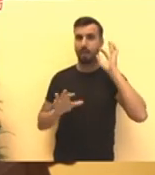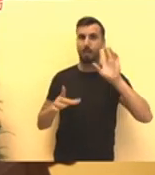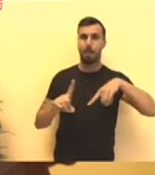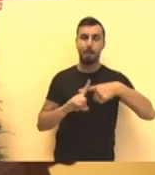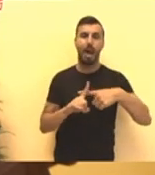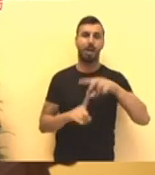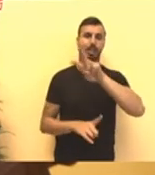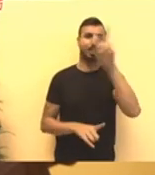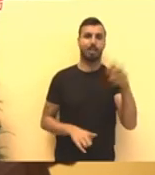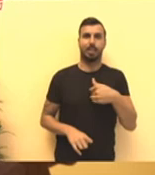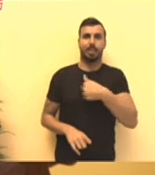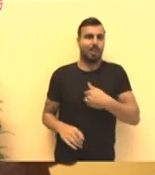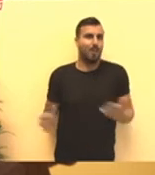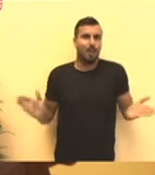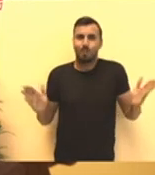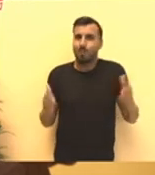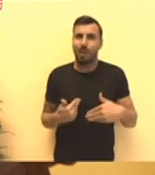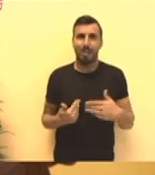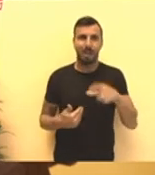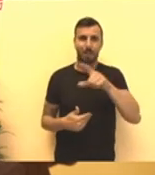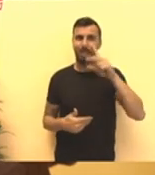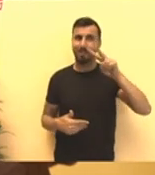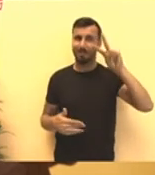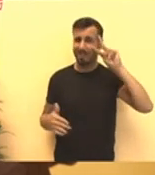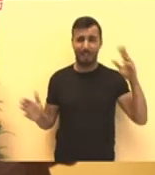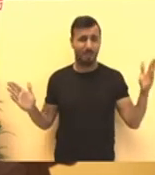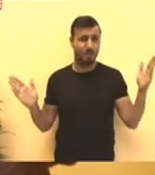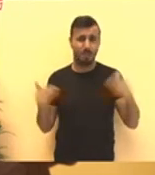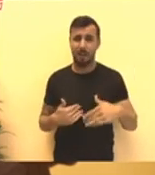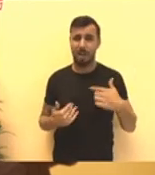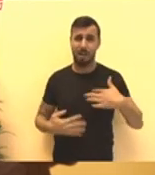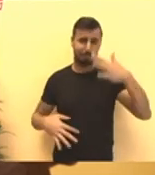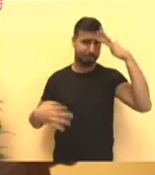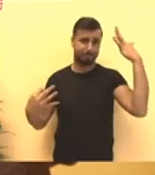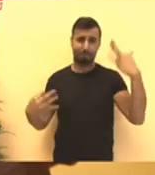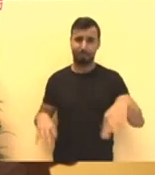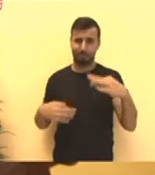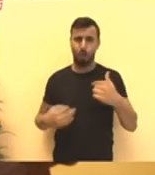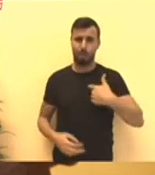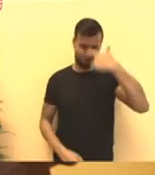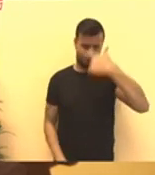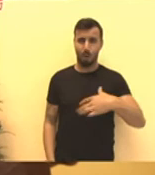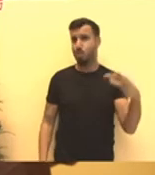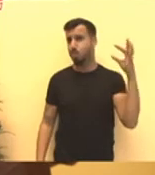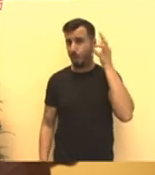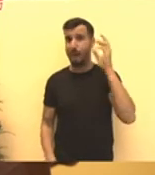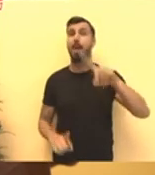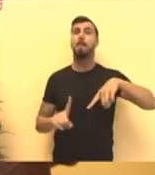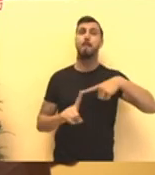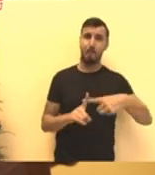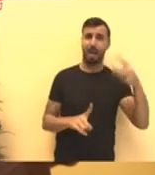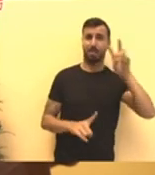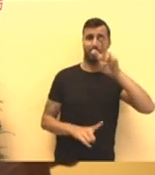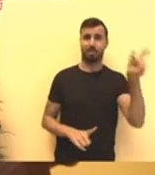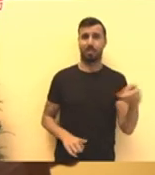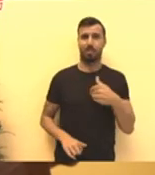no me cabía en la cabeza. Aparte, nunca me había dado cuenta, porque yo soy mujer. Entonces, intenté averiguar